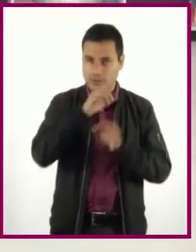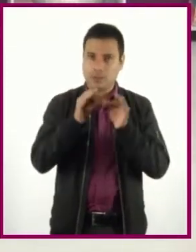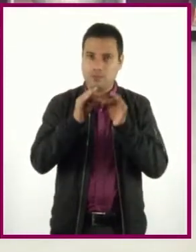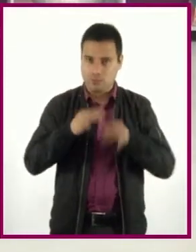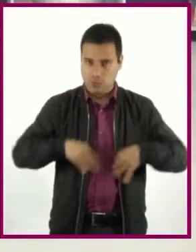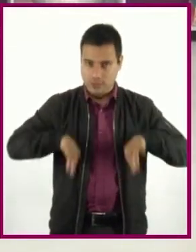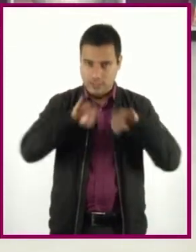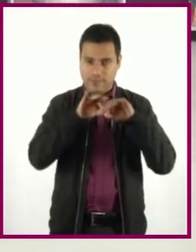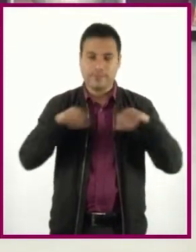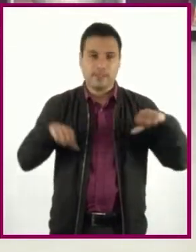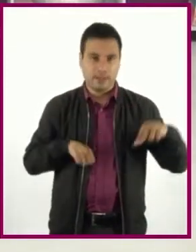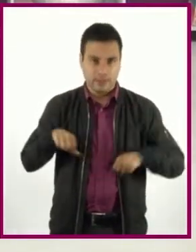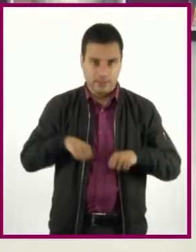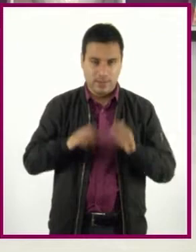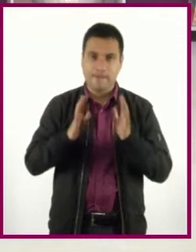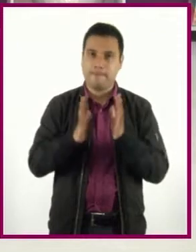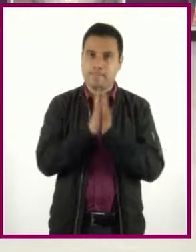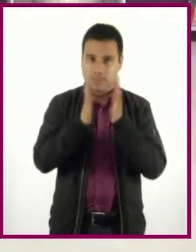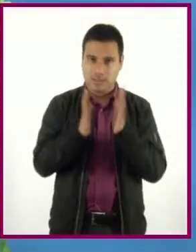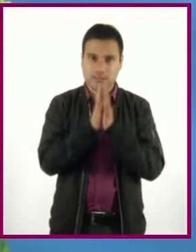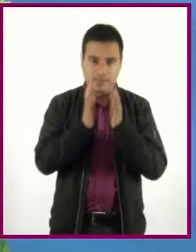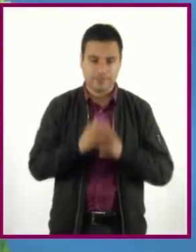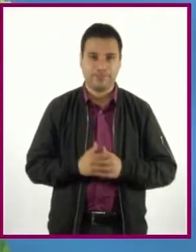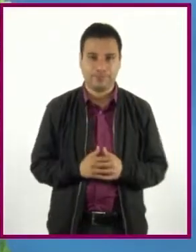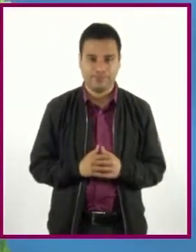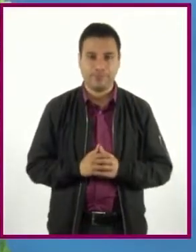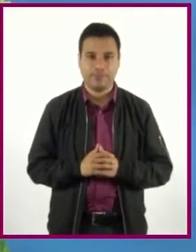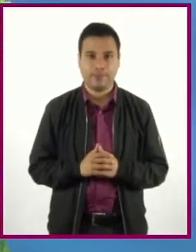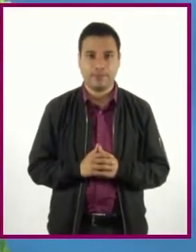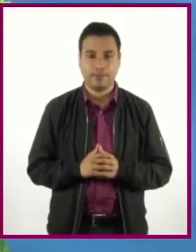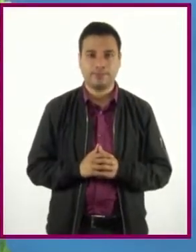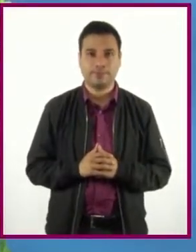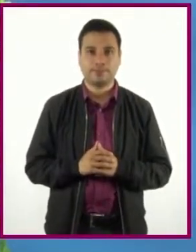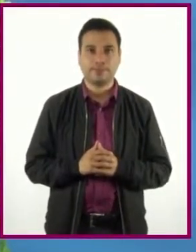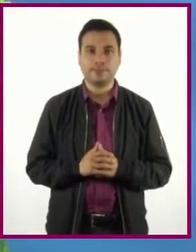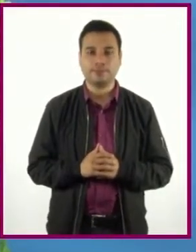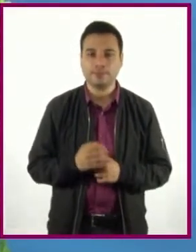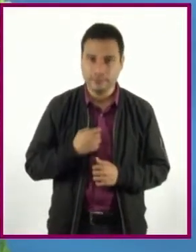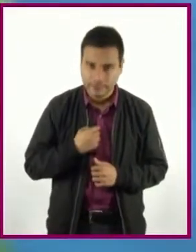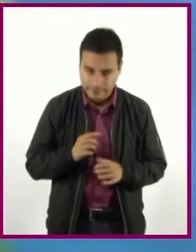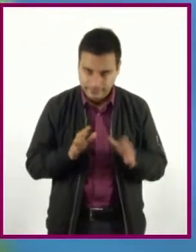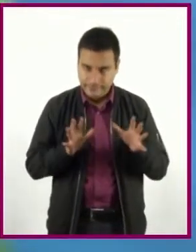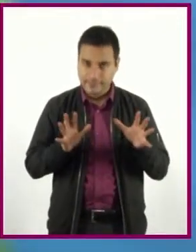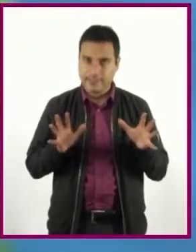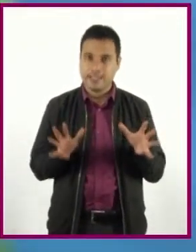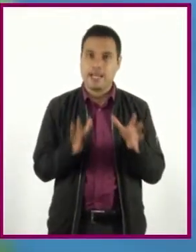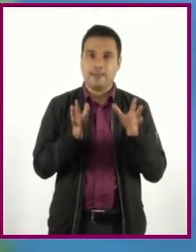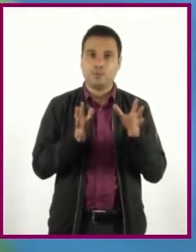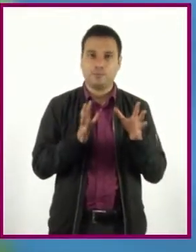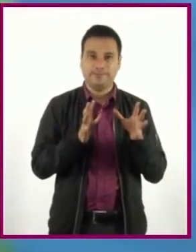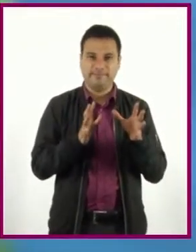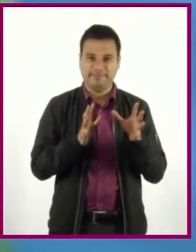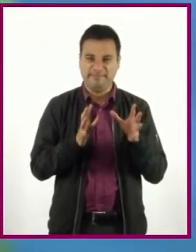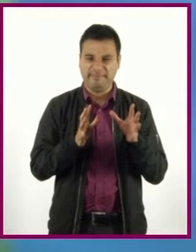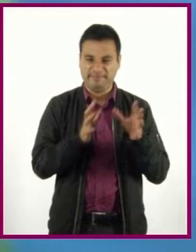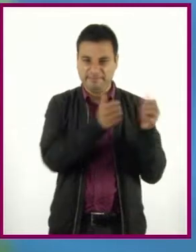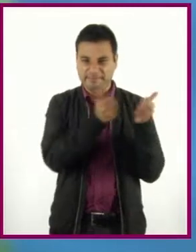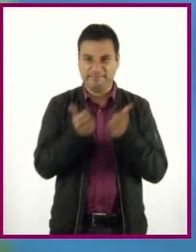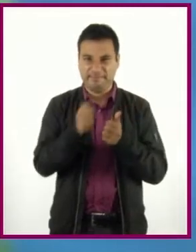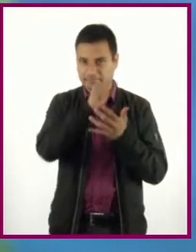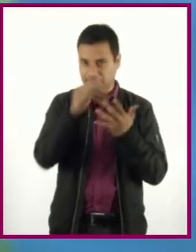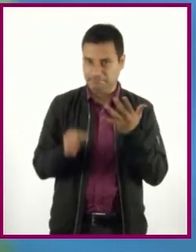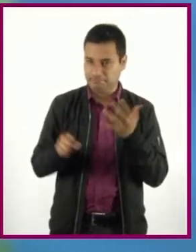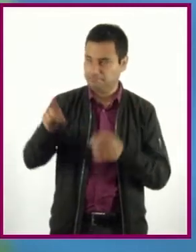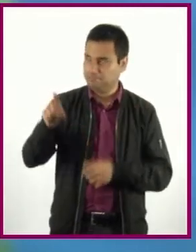actividades planteadas a lo largo de la sesión. Por ello, les invito a tener cerca su libro de texto, cuaderno